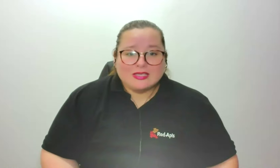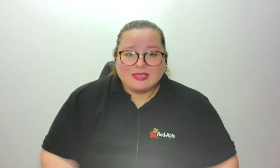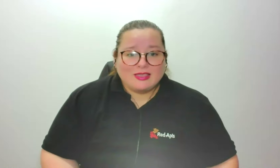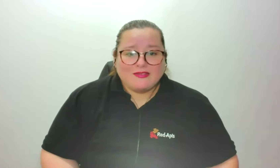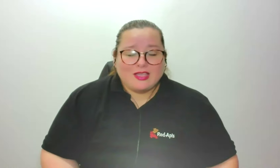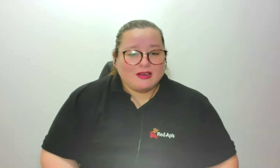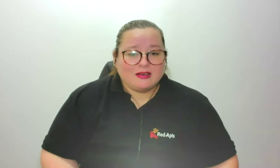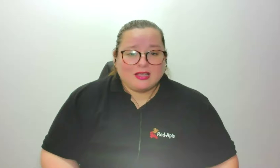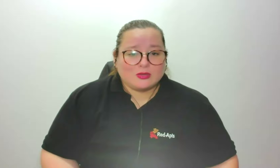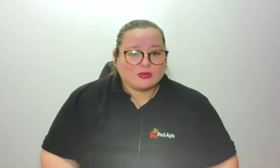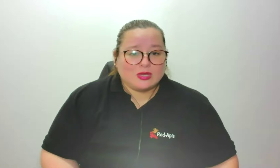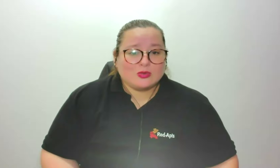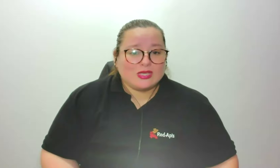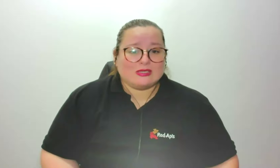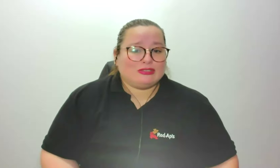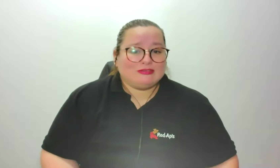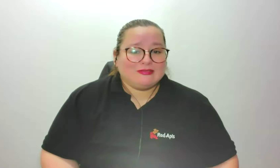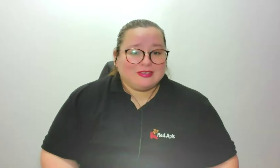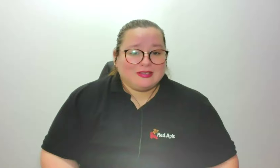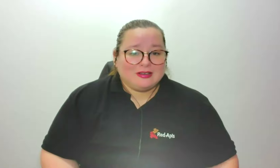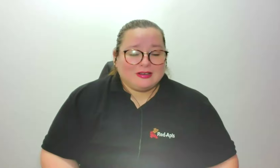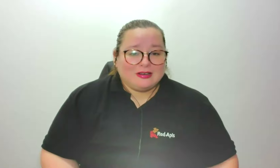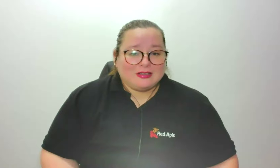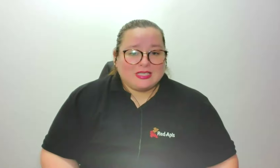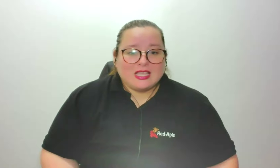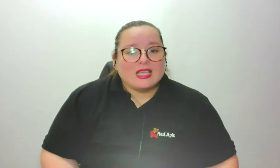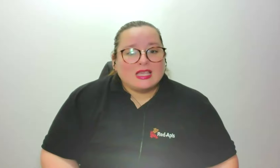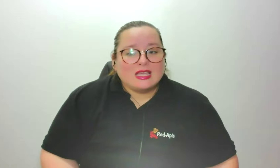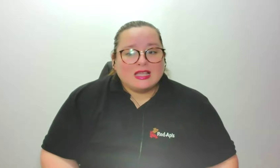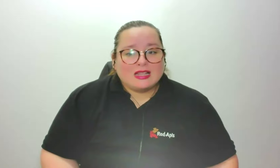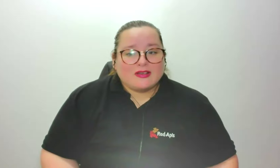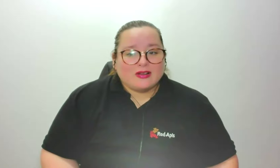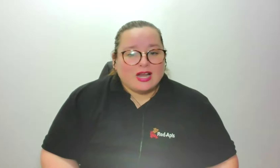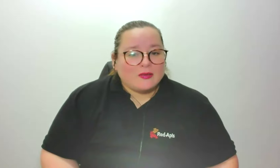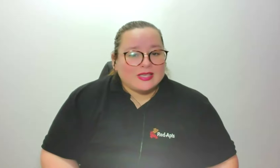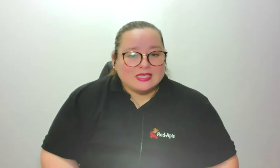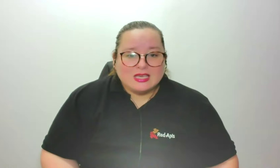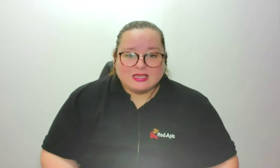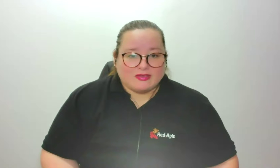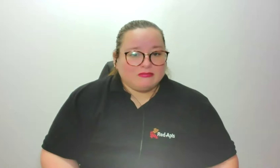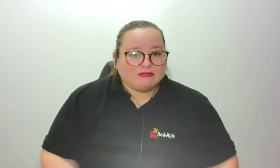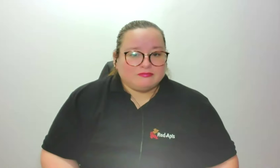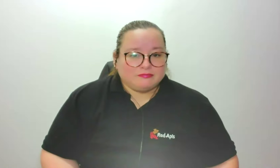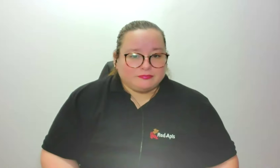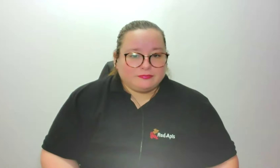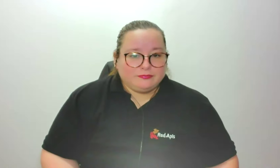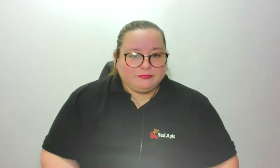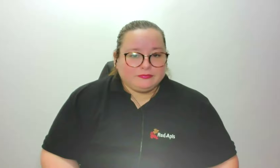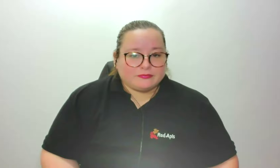uno decide bien, es su decisión. Si quiere trabajar con la lengua de señas, está bien,